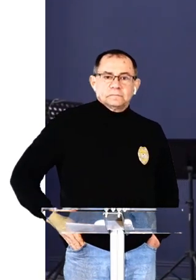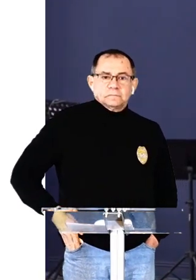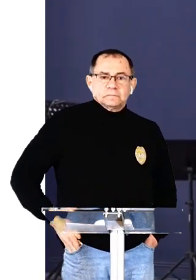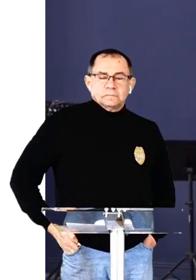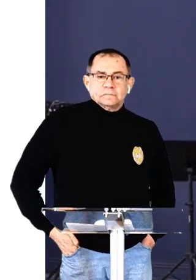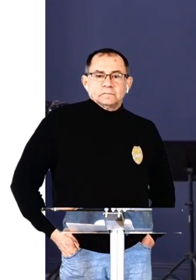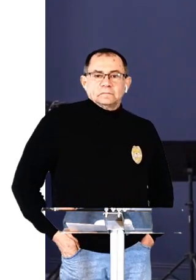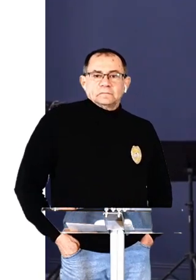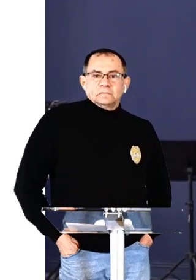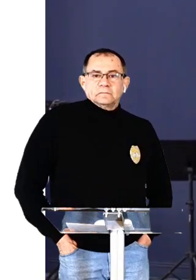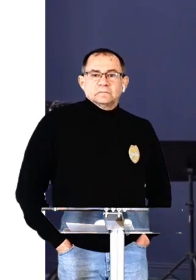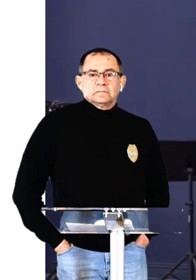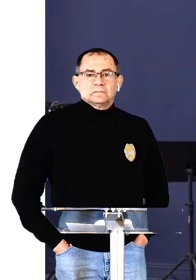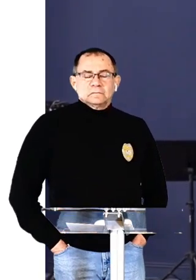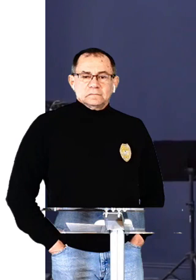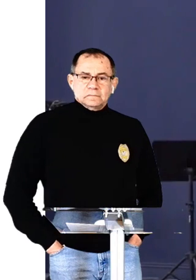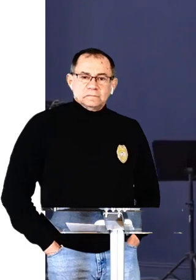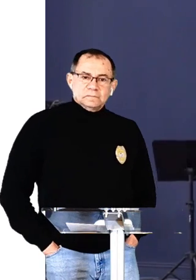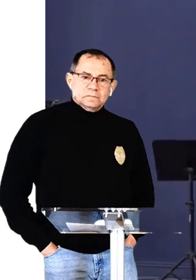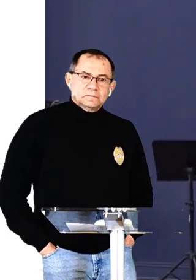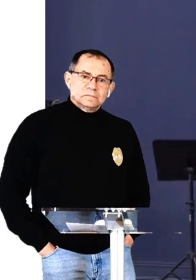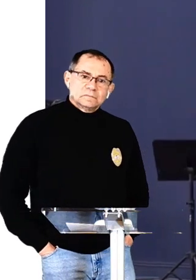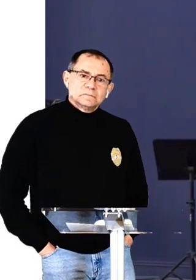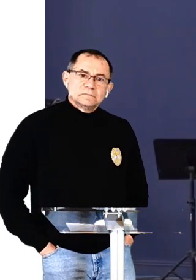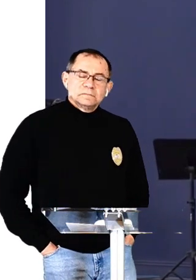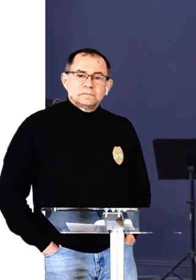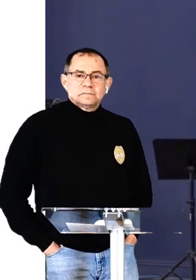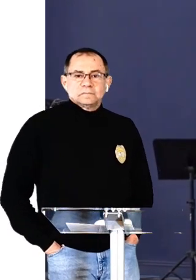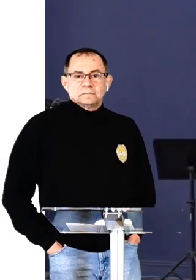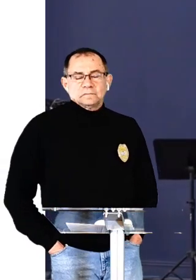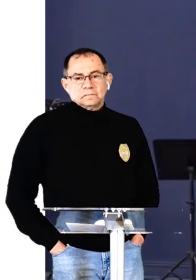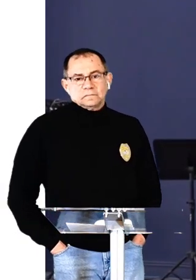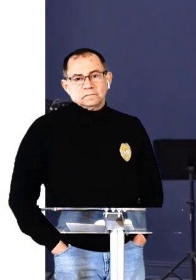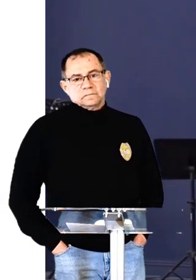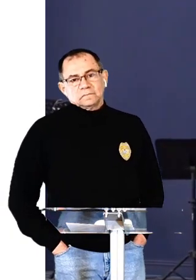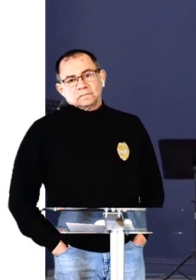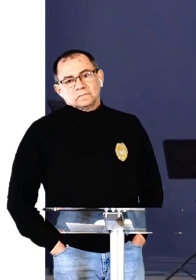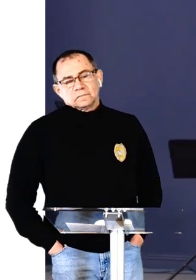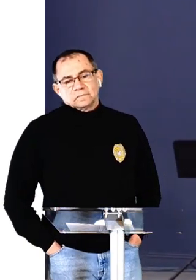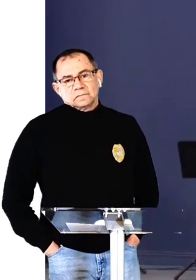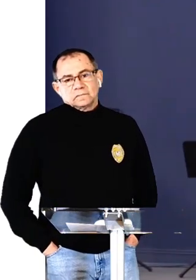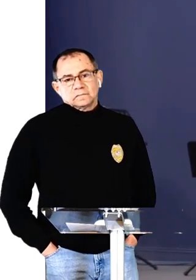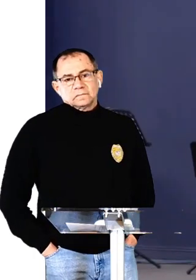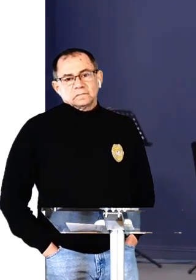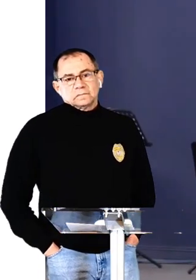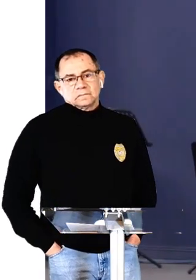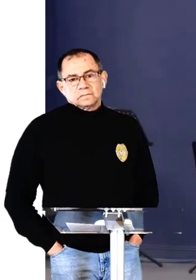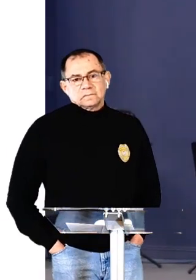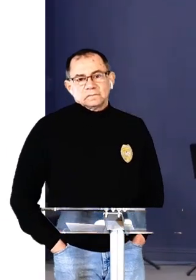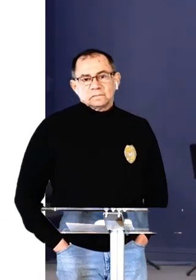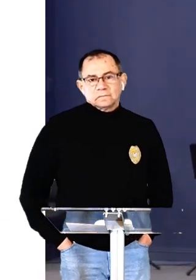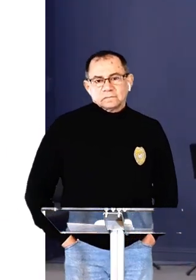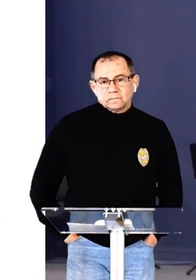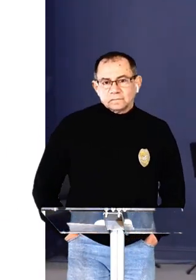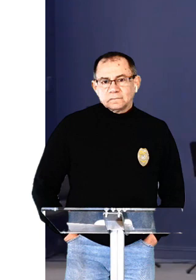Que la paz y la bendición de nuestro Dios reposa sobre ustedes y cada una de sus familias.